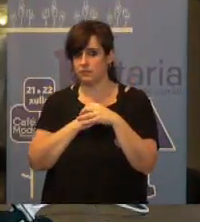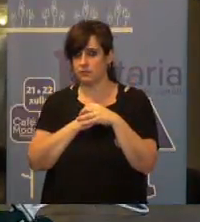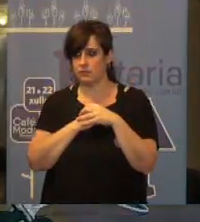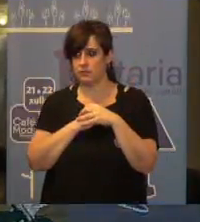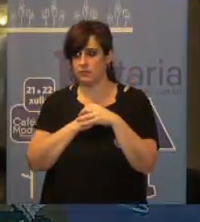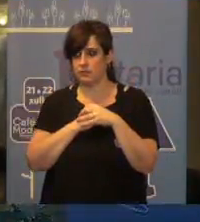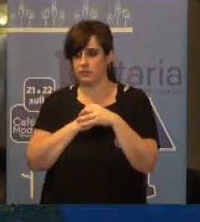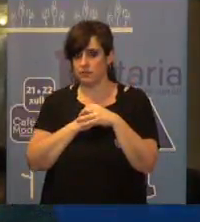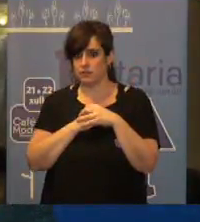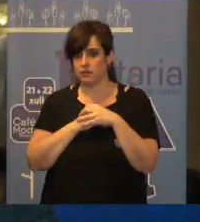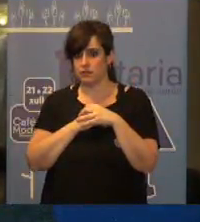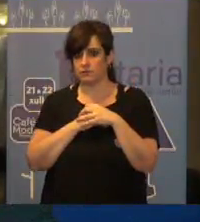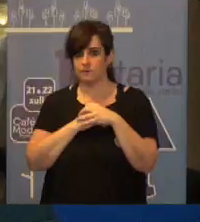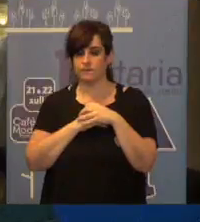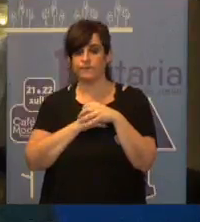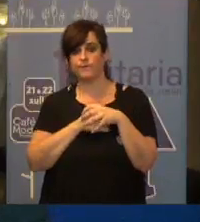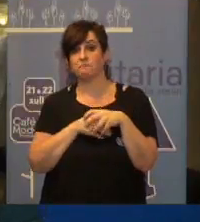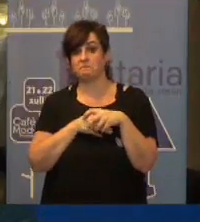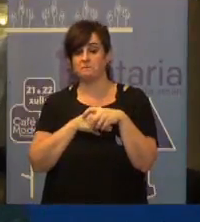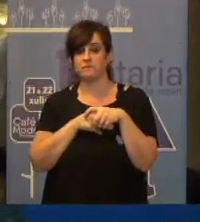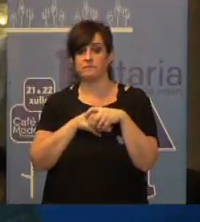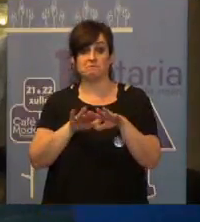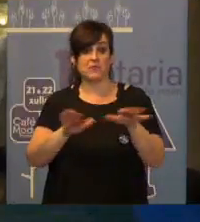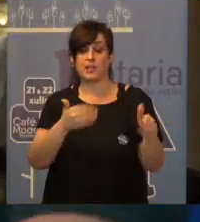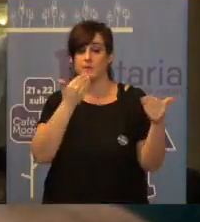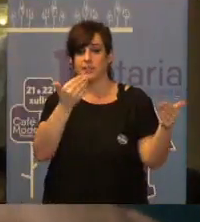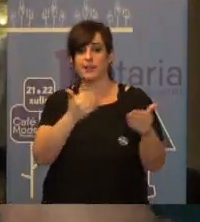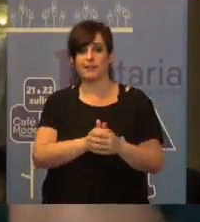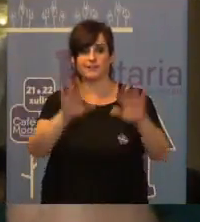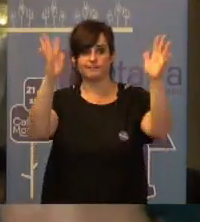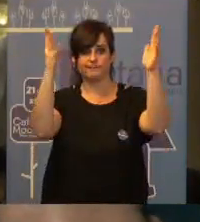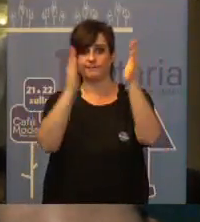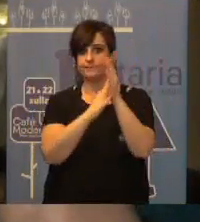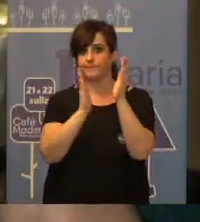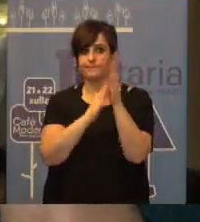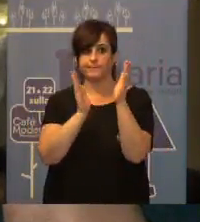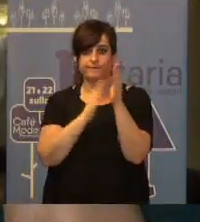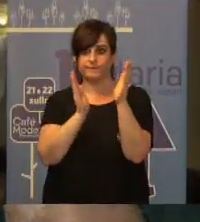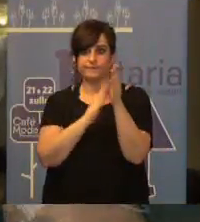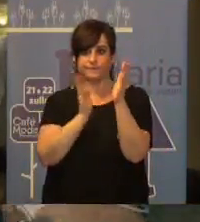que Franco morreu. Nada máis, moitas gracias.